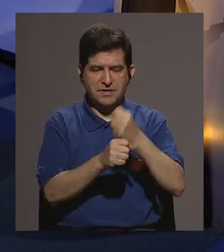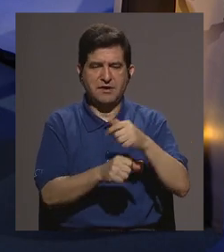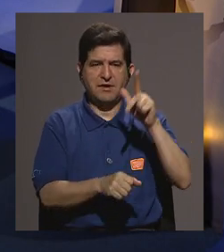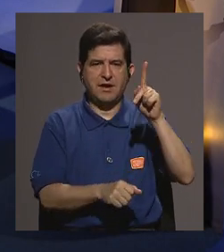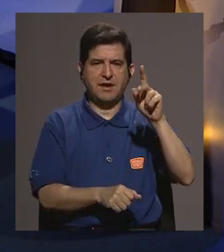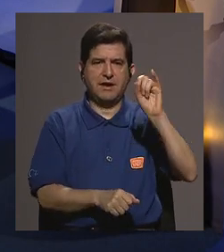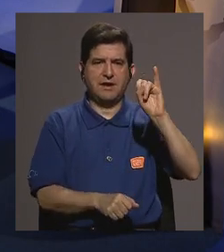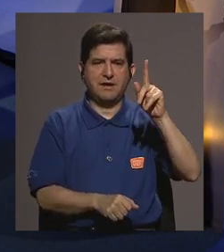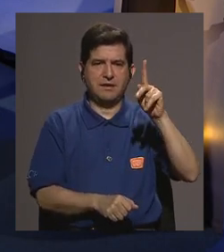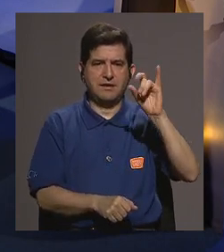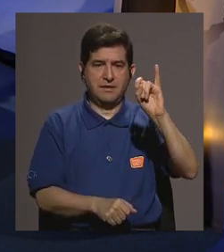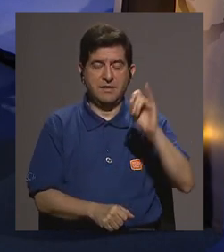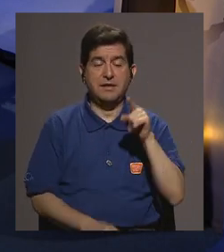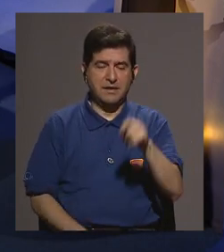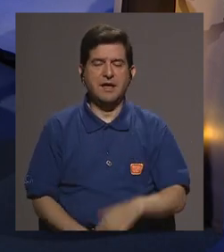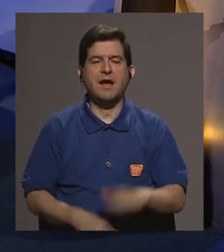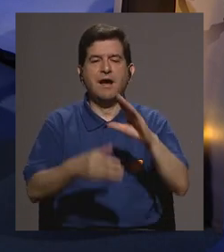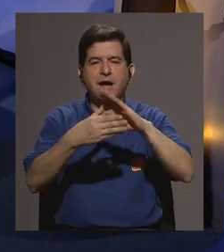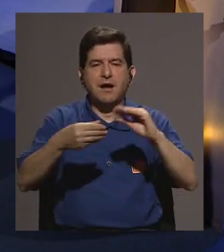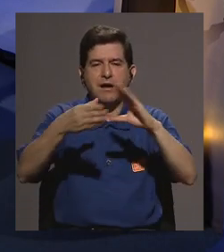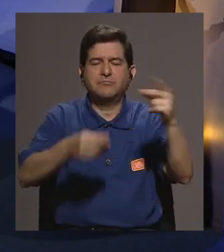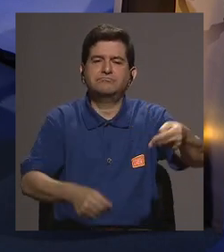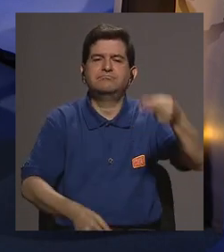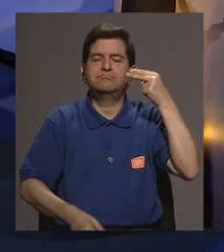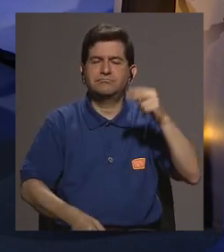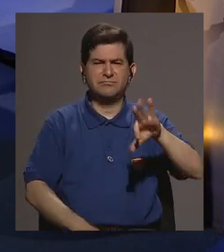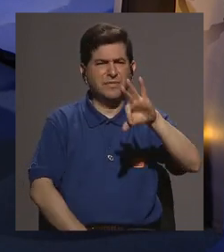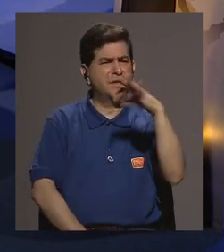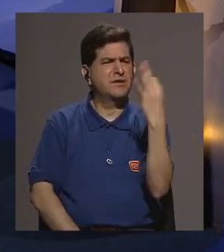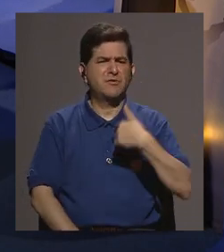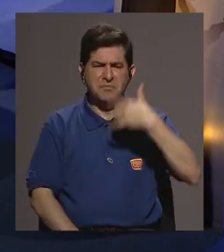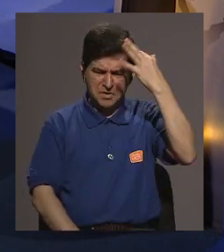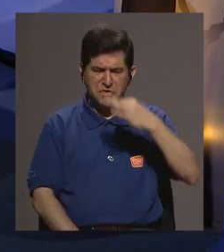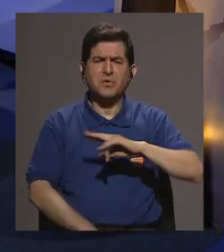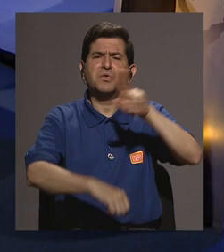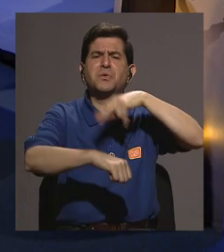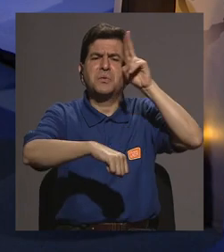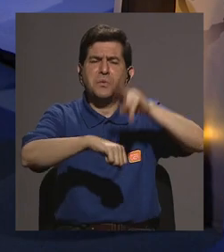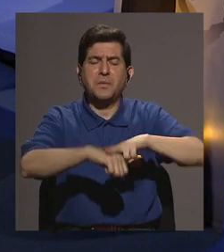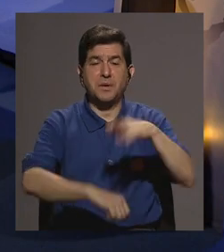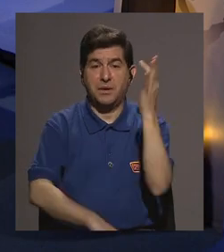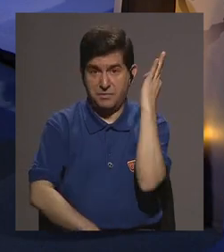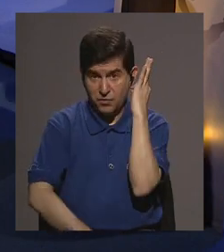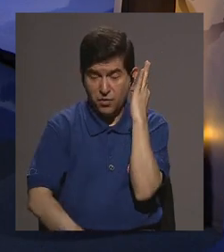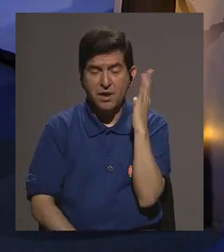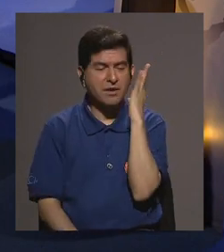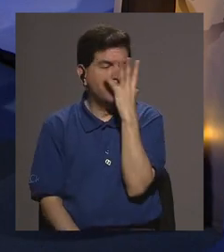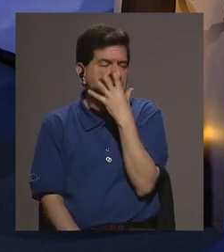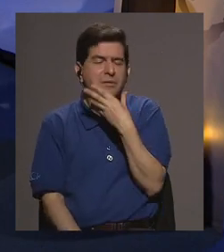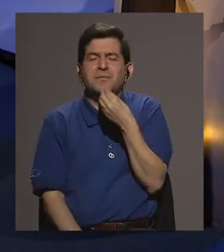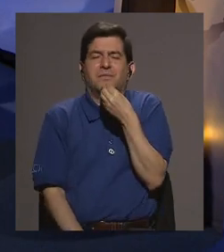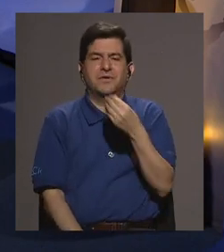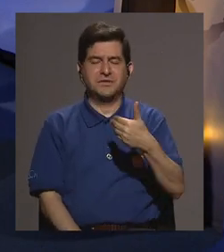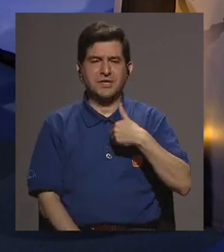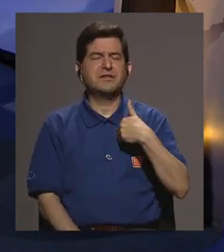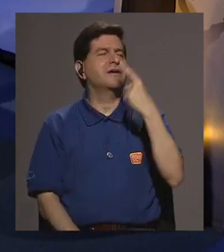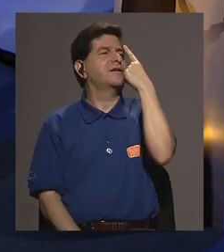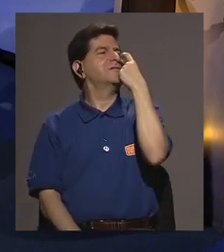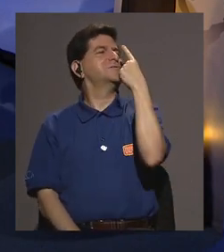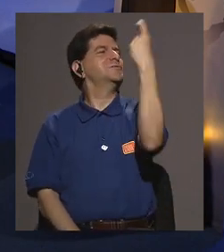que contamos una historia y la contamos de la forma creo que la más común que es una chica